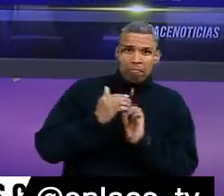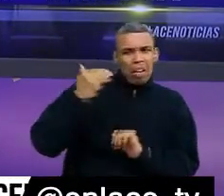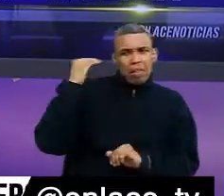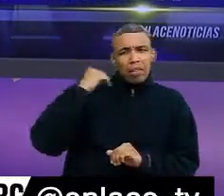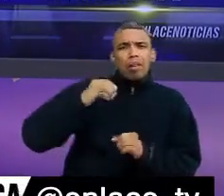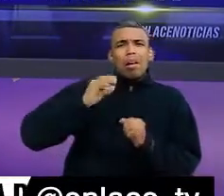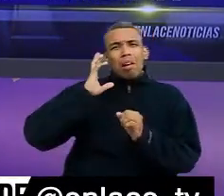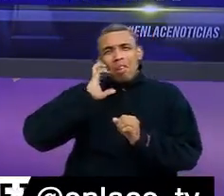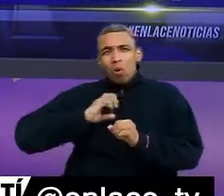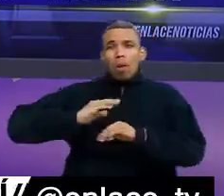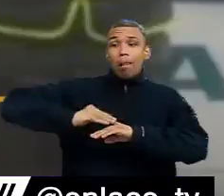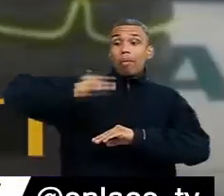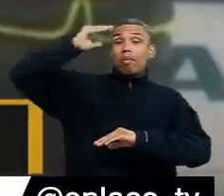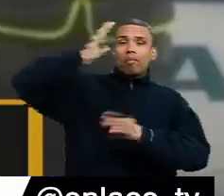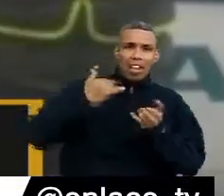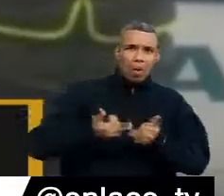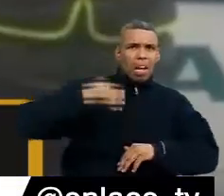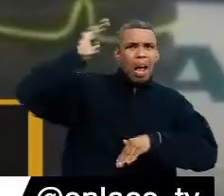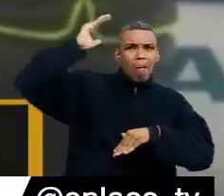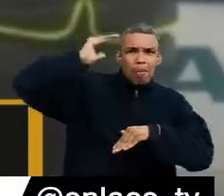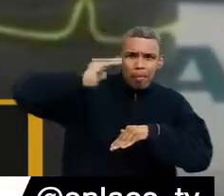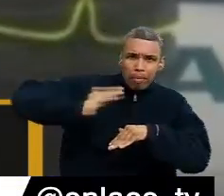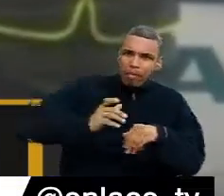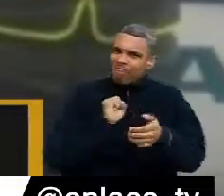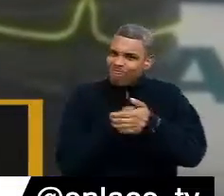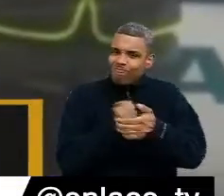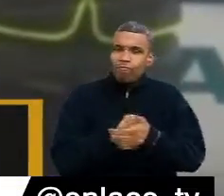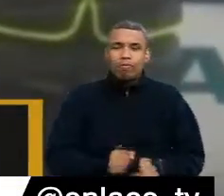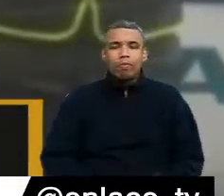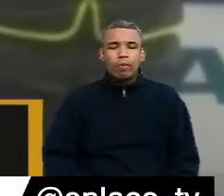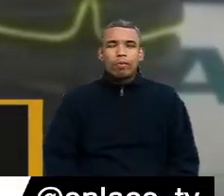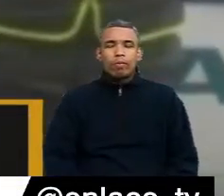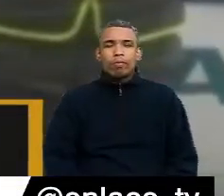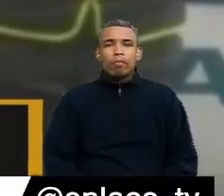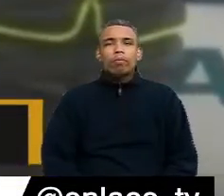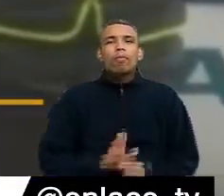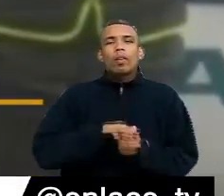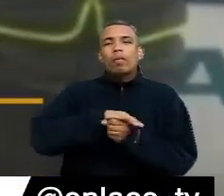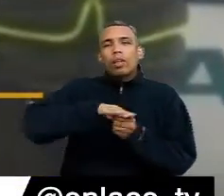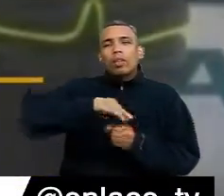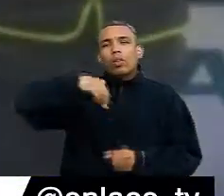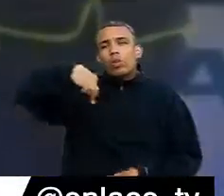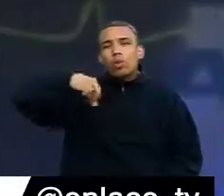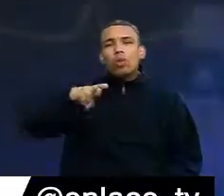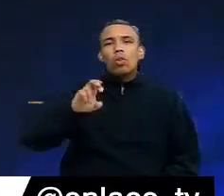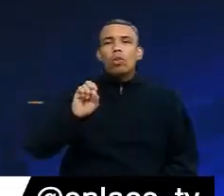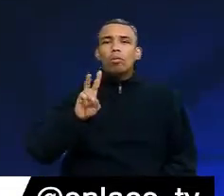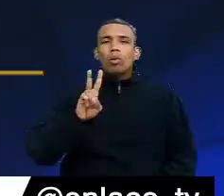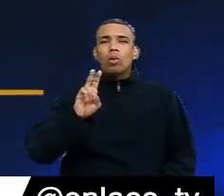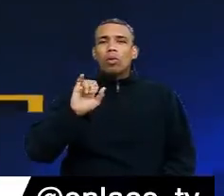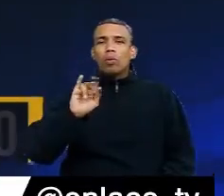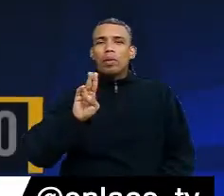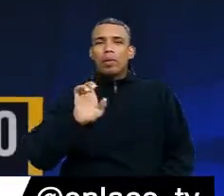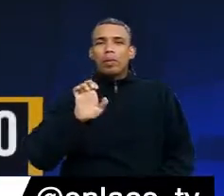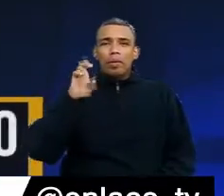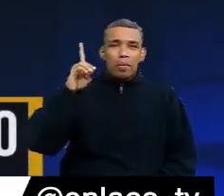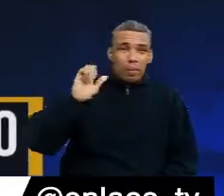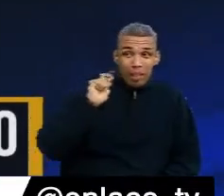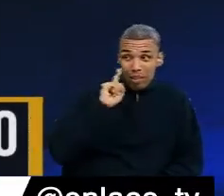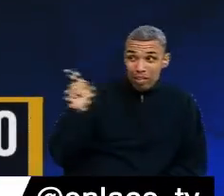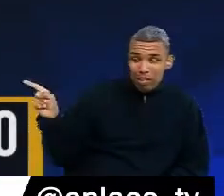ciudad. En el primer hecho ocurrido en el barrio Provivienda, cuadrantes del sector detuvieron a un hombre de 23 años de edad cuando minutos